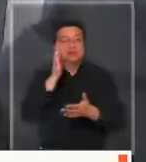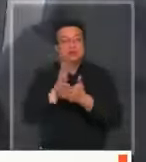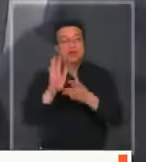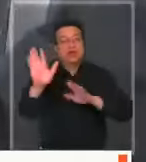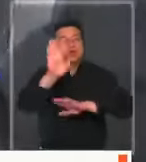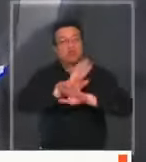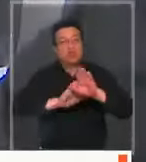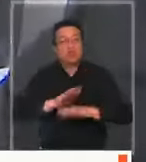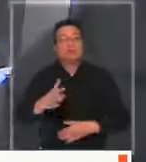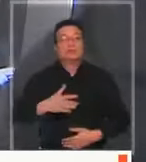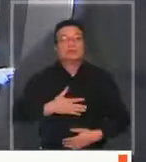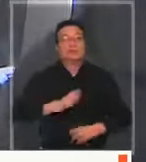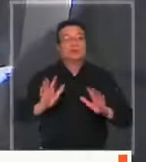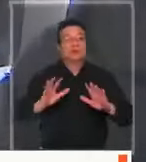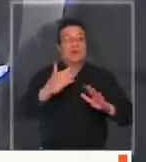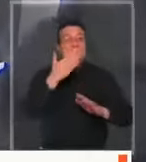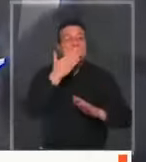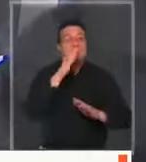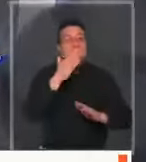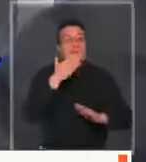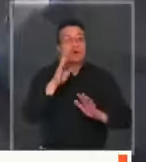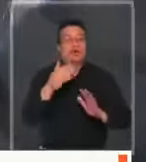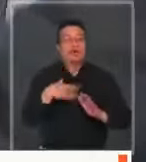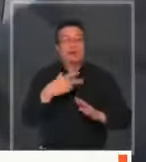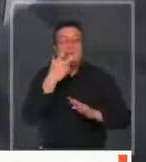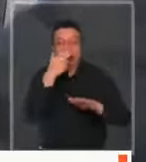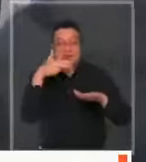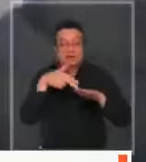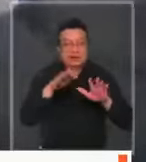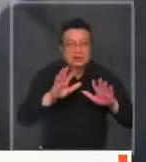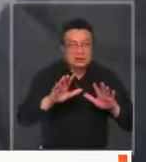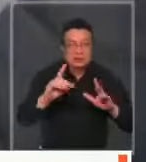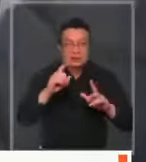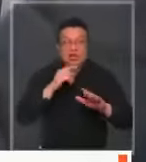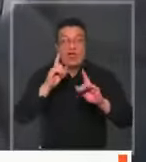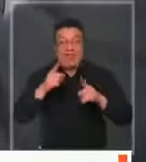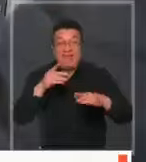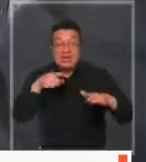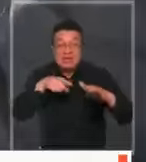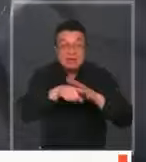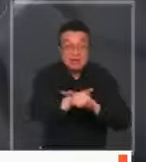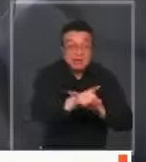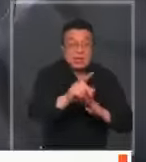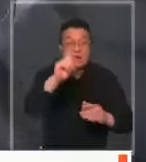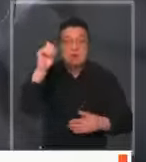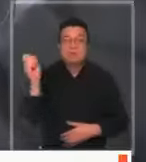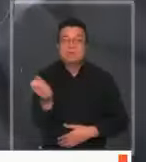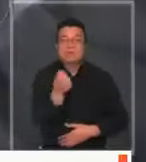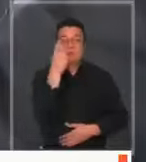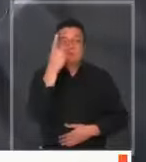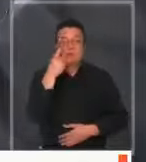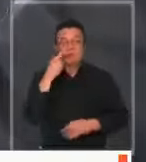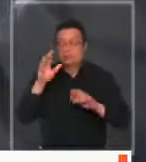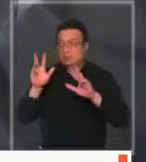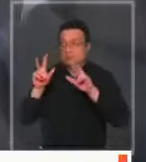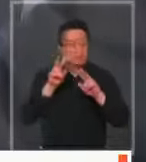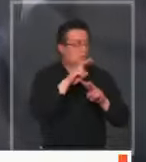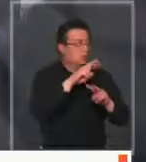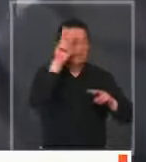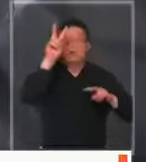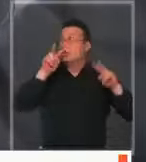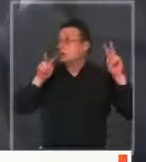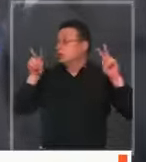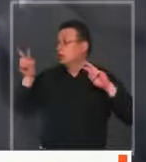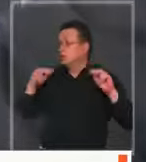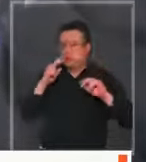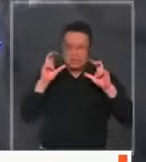resguardos. Evito tratar de poder posteriormente pasar una bencinera. Y si tengo que pasar, primero tomo las precauciones, mirar por los espejos, ver qué